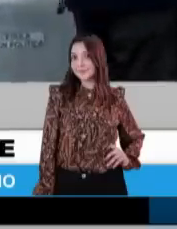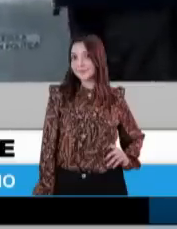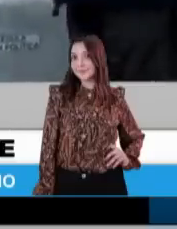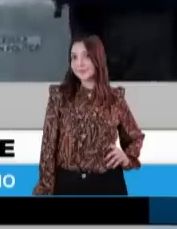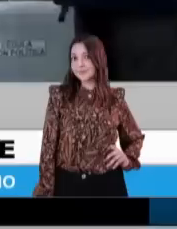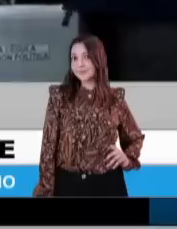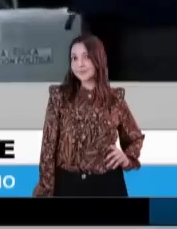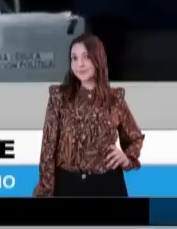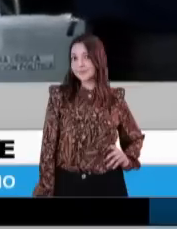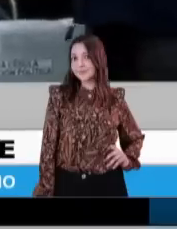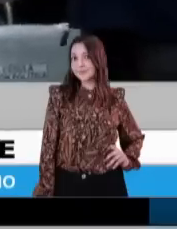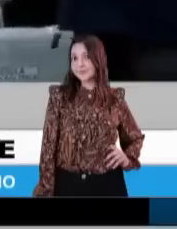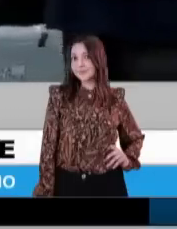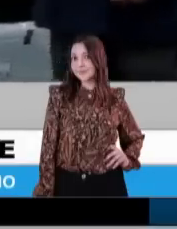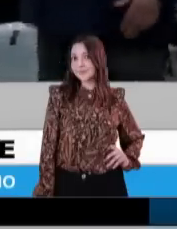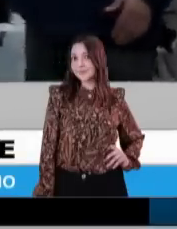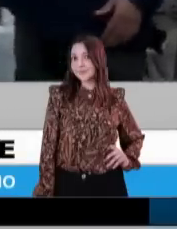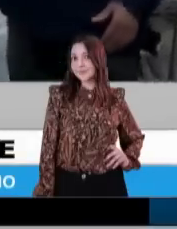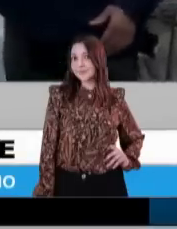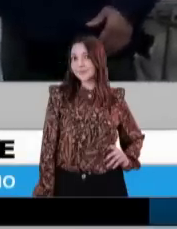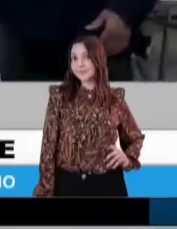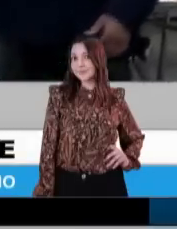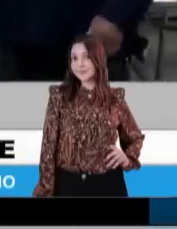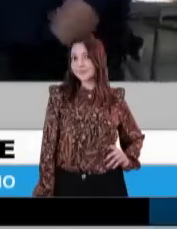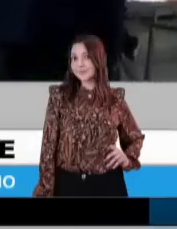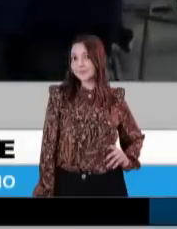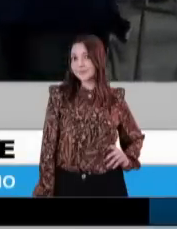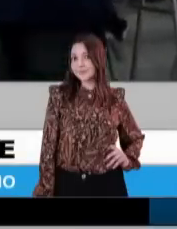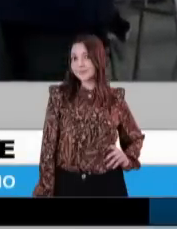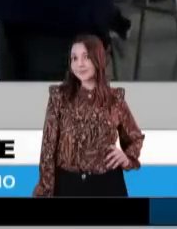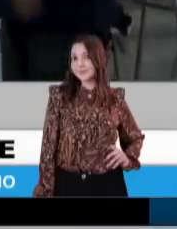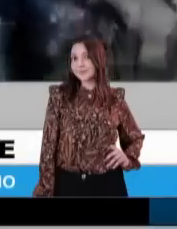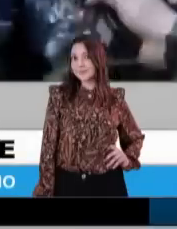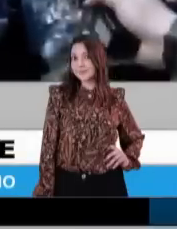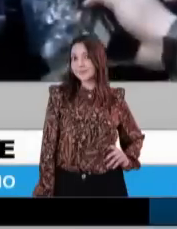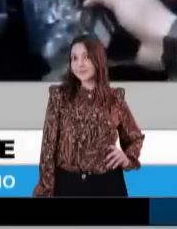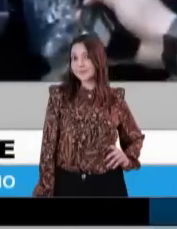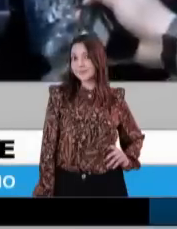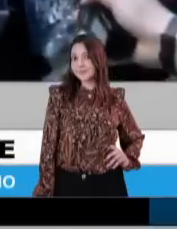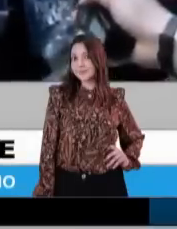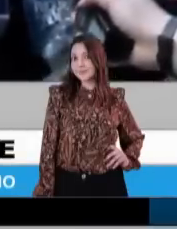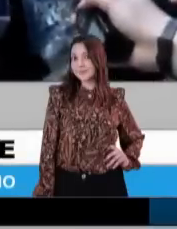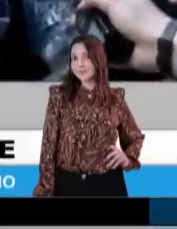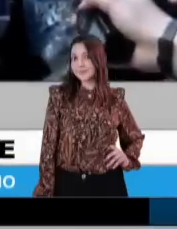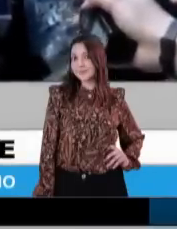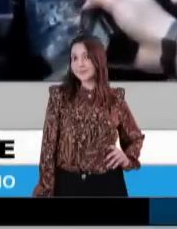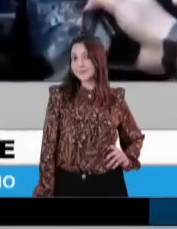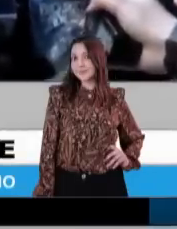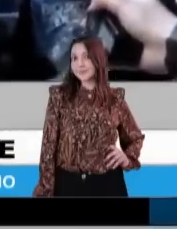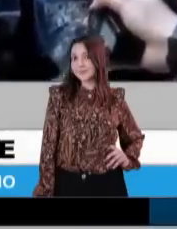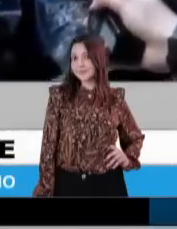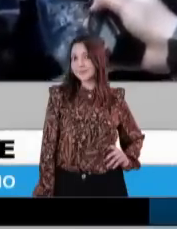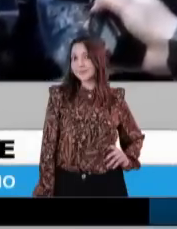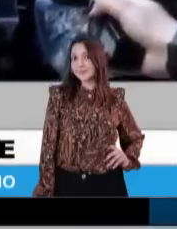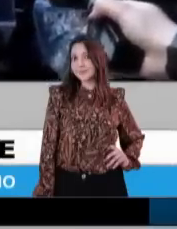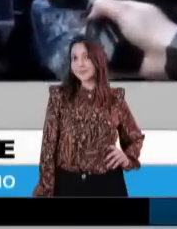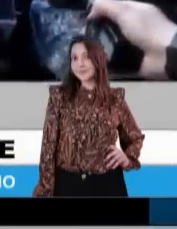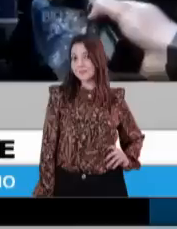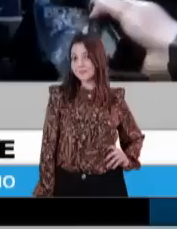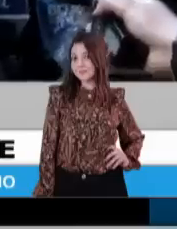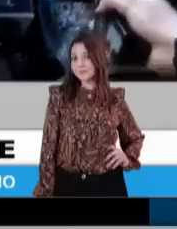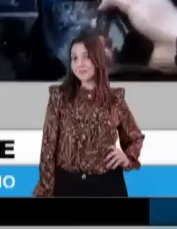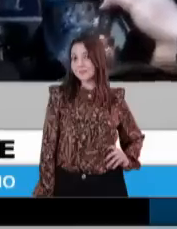que es con los parlamentarios que están en ese momento en la votación, él dice, bueno, un presidente con mayoría parlamentaria podría establecer un sistema